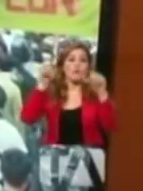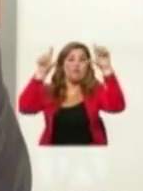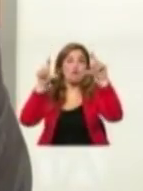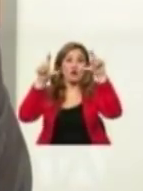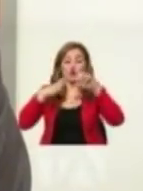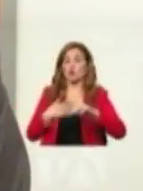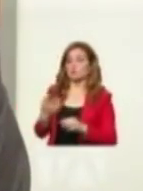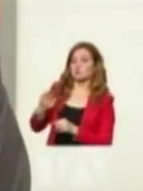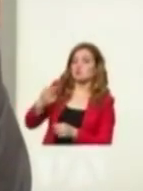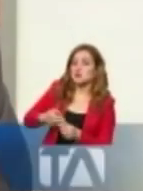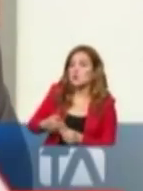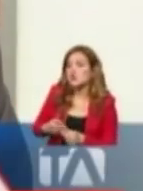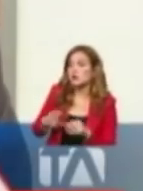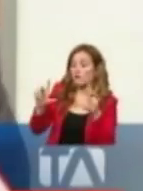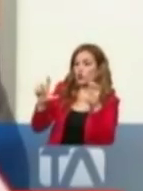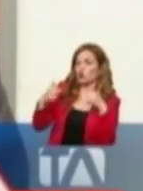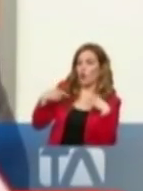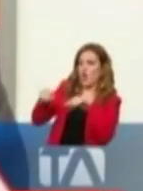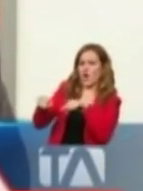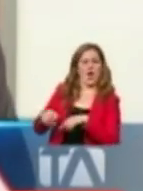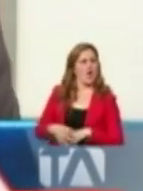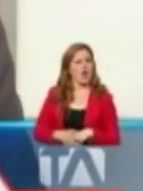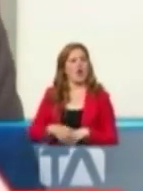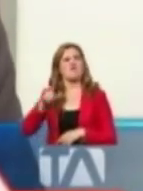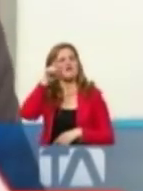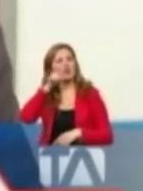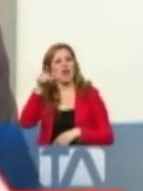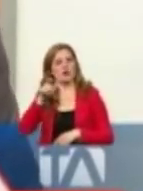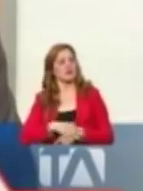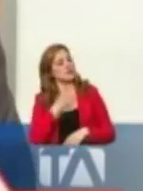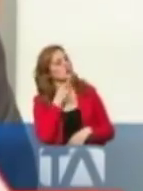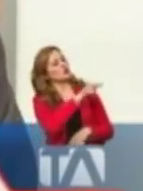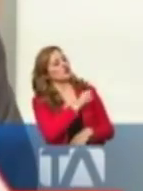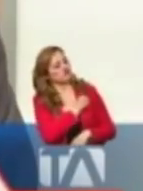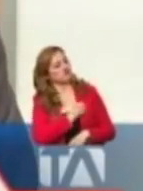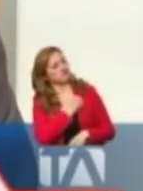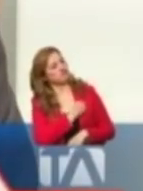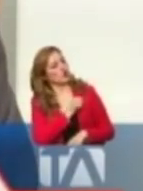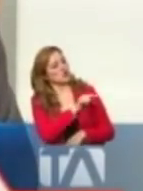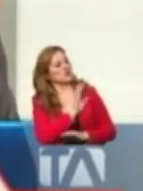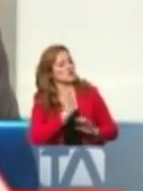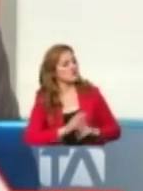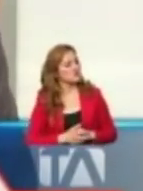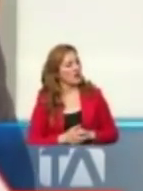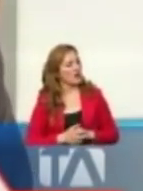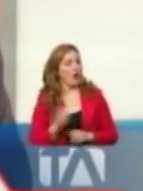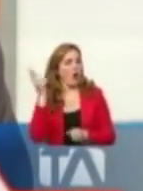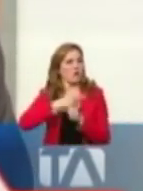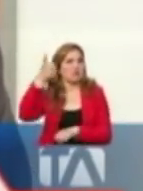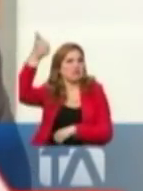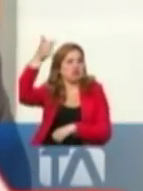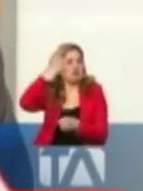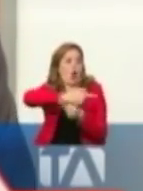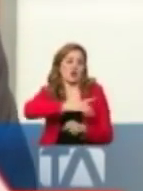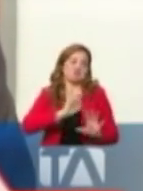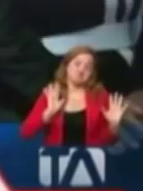foto. Gustavo Benítez, fiscal, me dice, cabo, lo siento, son disposiciones,